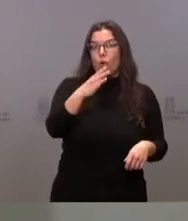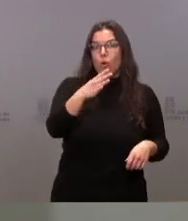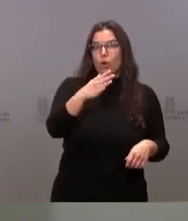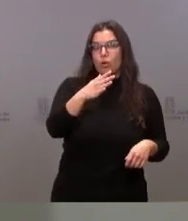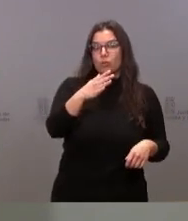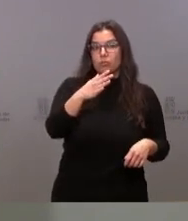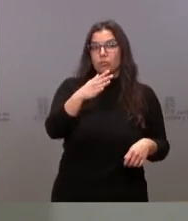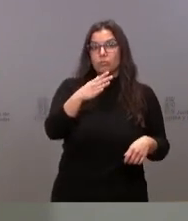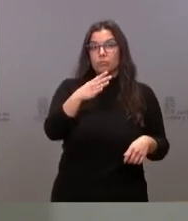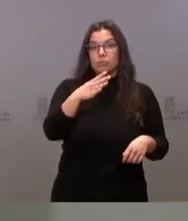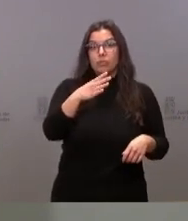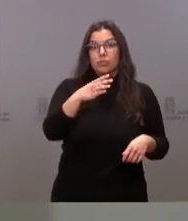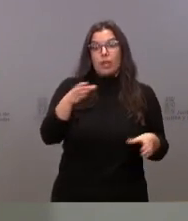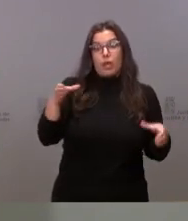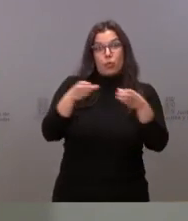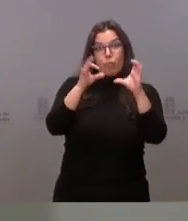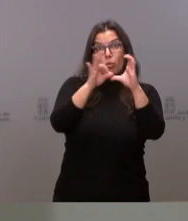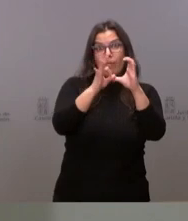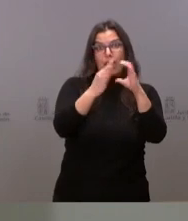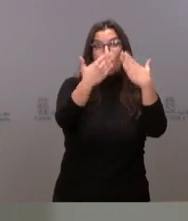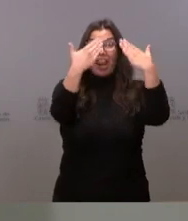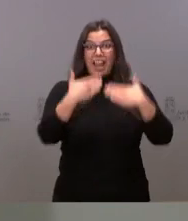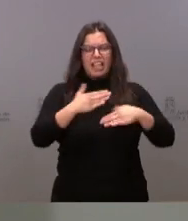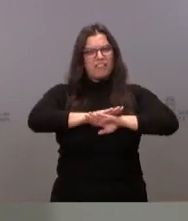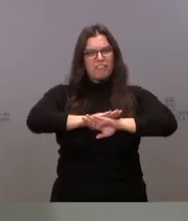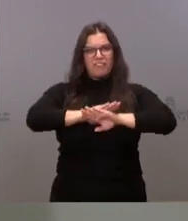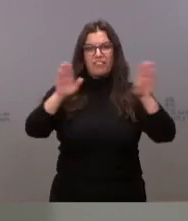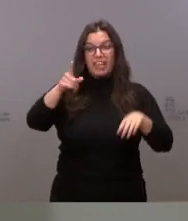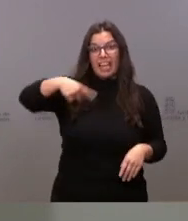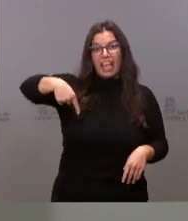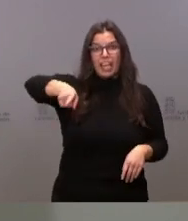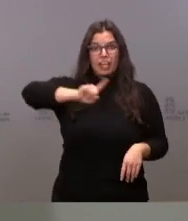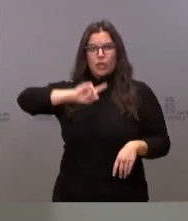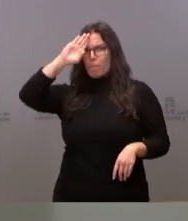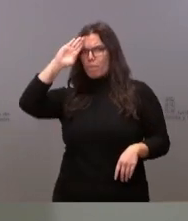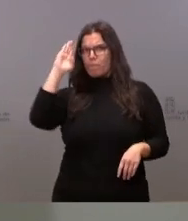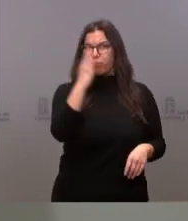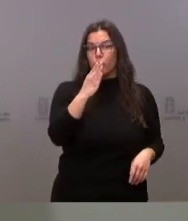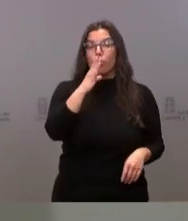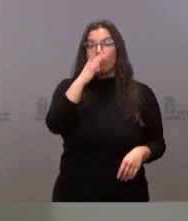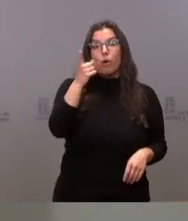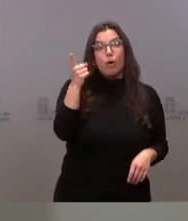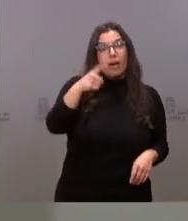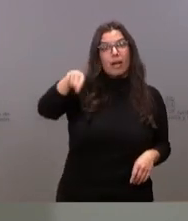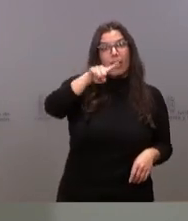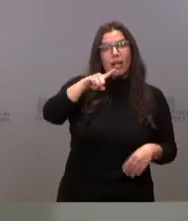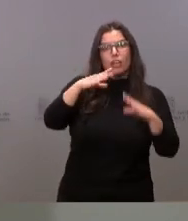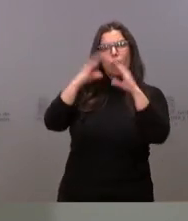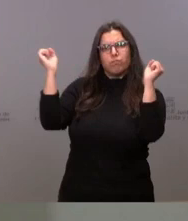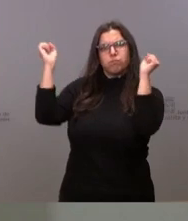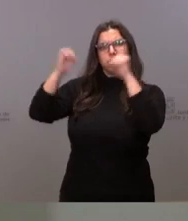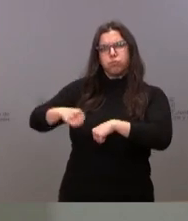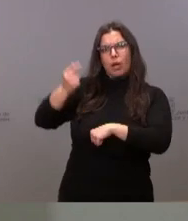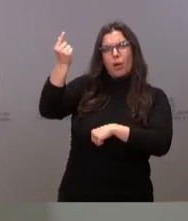de los socios del Partido de Ciudadanos. Nos han traicionado al pactar los presupuestos a espaldas de